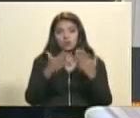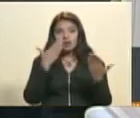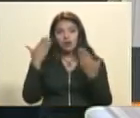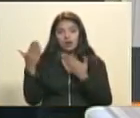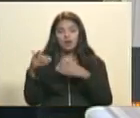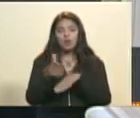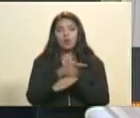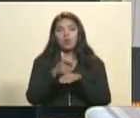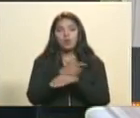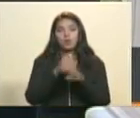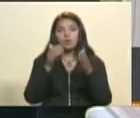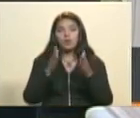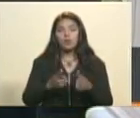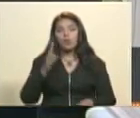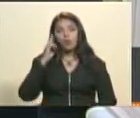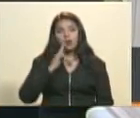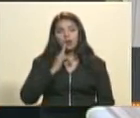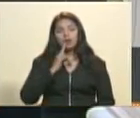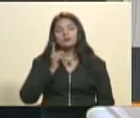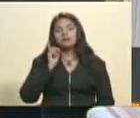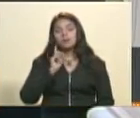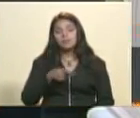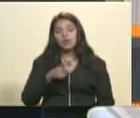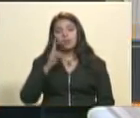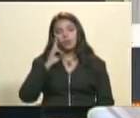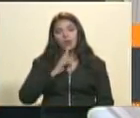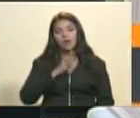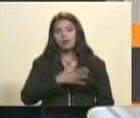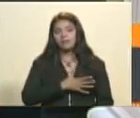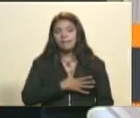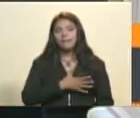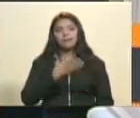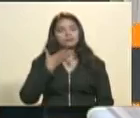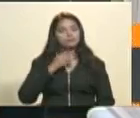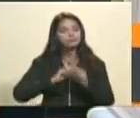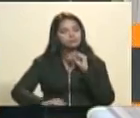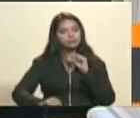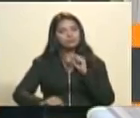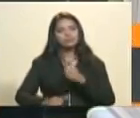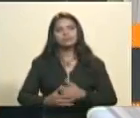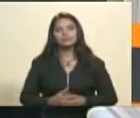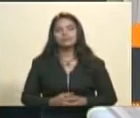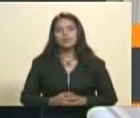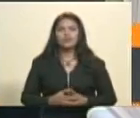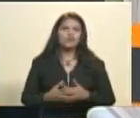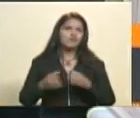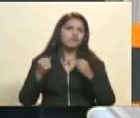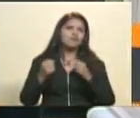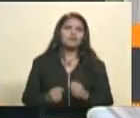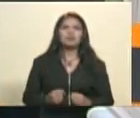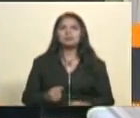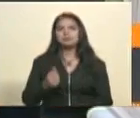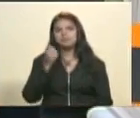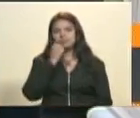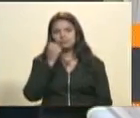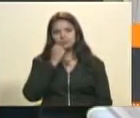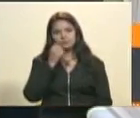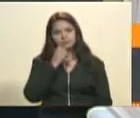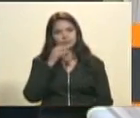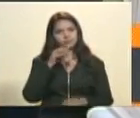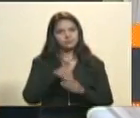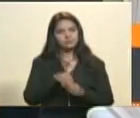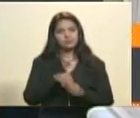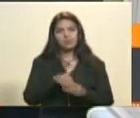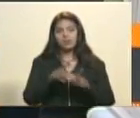Los gobernadores bolivarianos y gobernadoras bolivarianas repudiamos enérgicamente la infame y